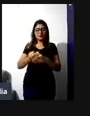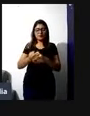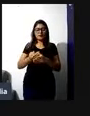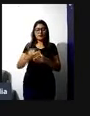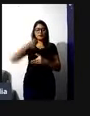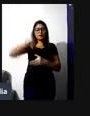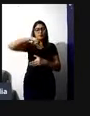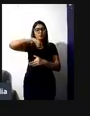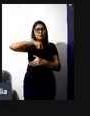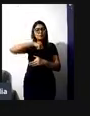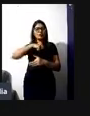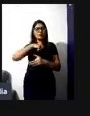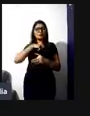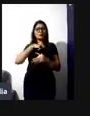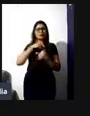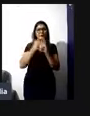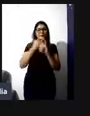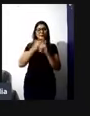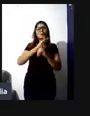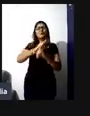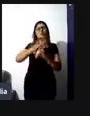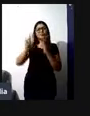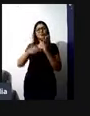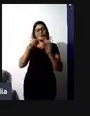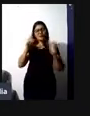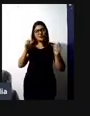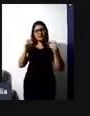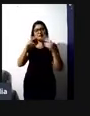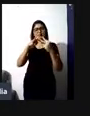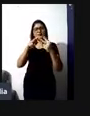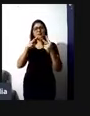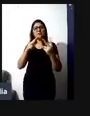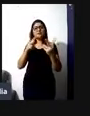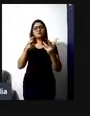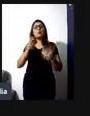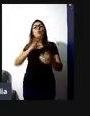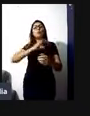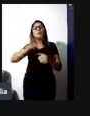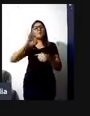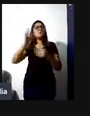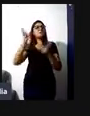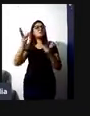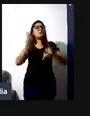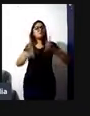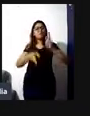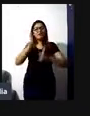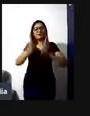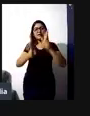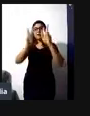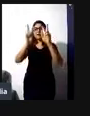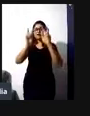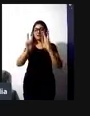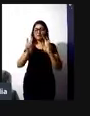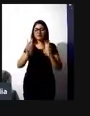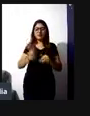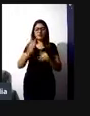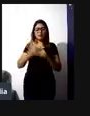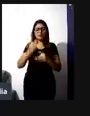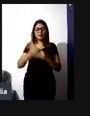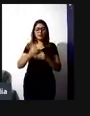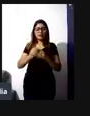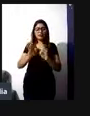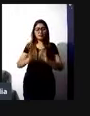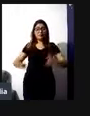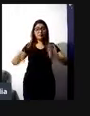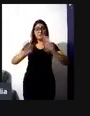permite reencontrarnos y nos permite platicar de muchos temas que hoy estamos viviendo